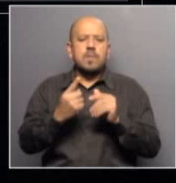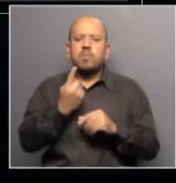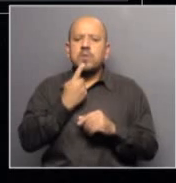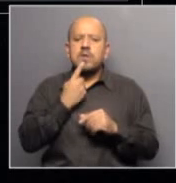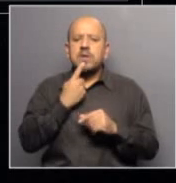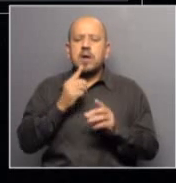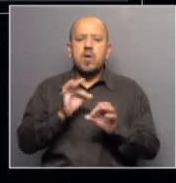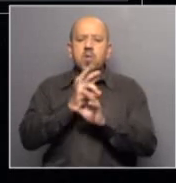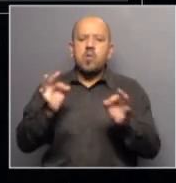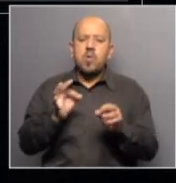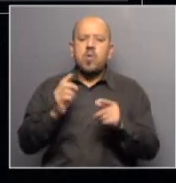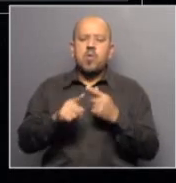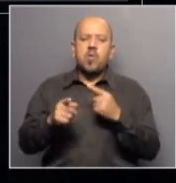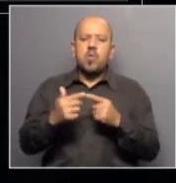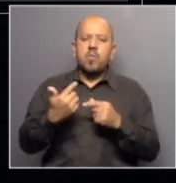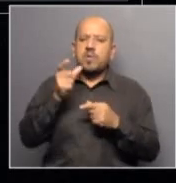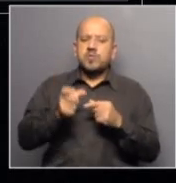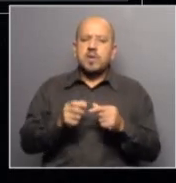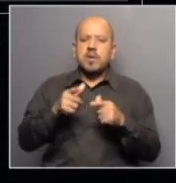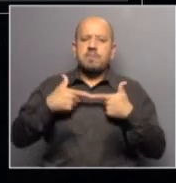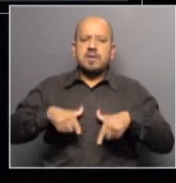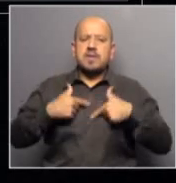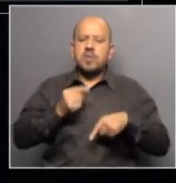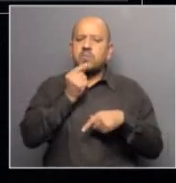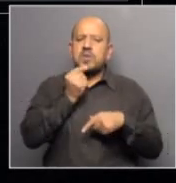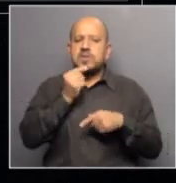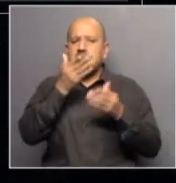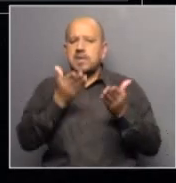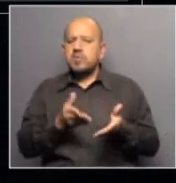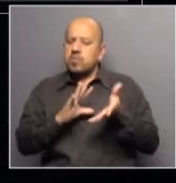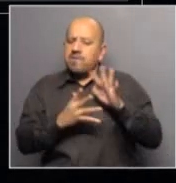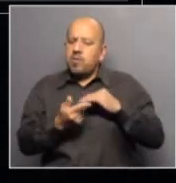como algo personal en este caso del Ministro del Interior? ¿Una creencia personal?